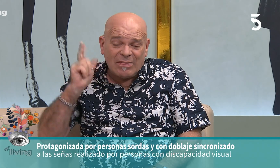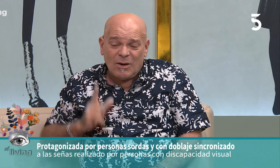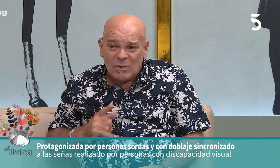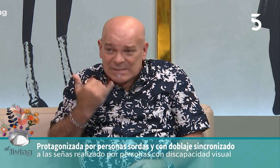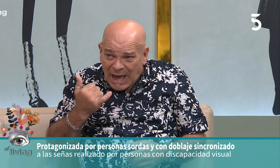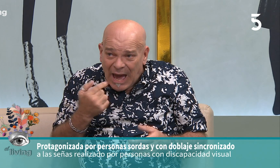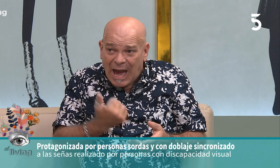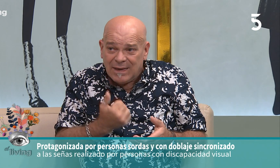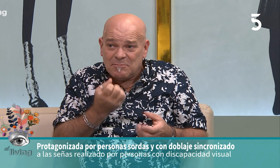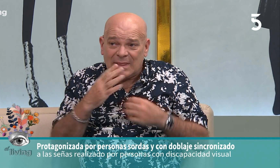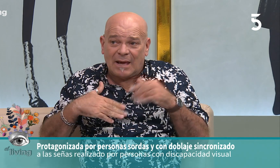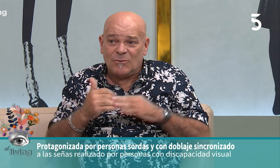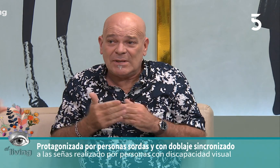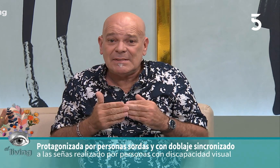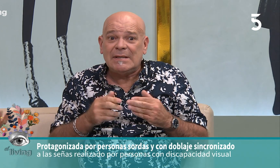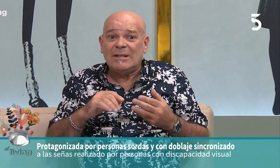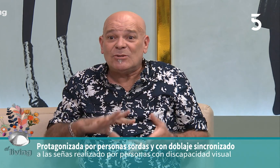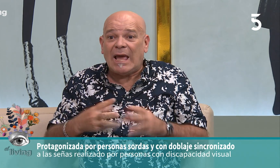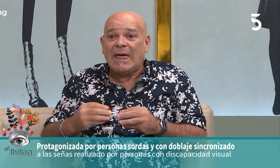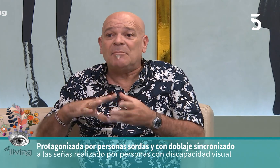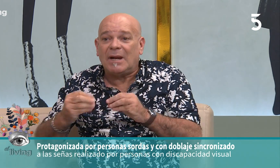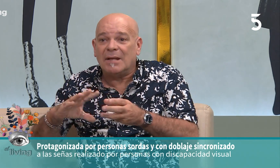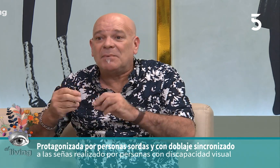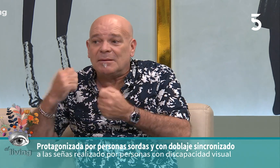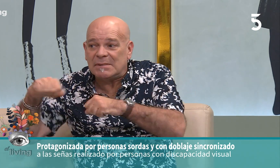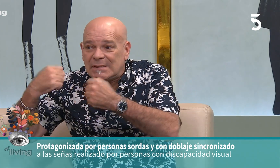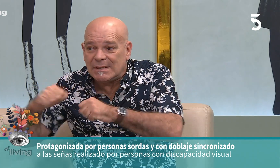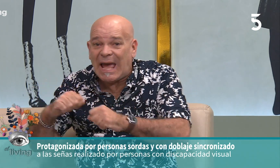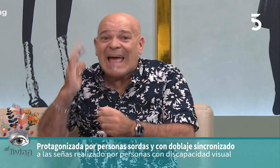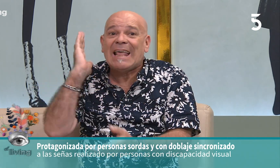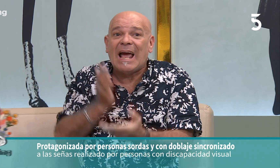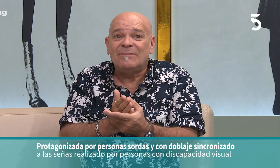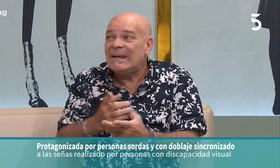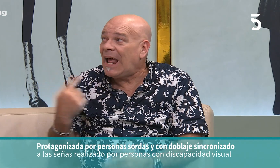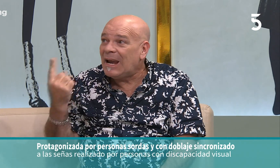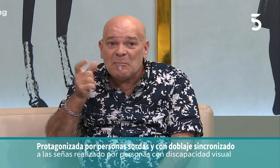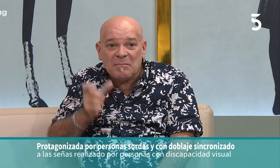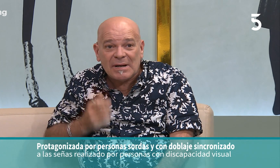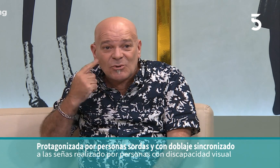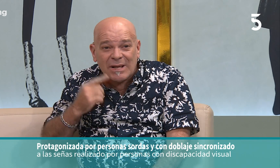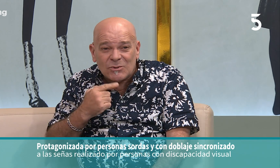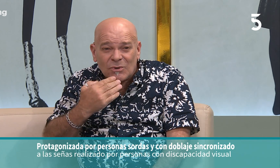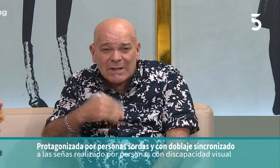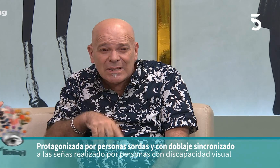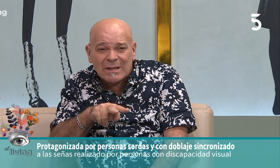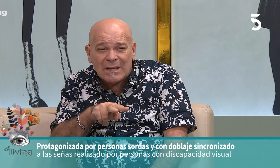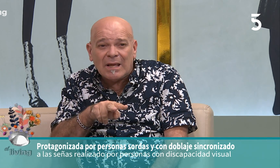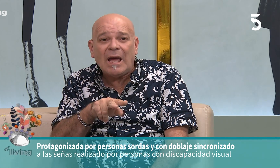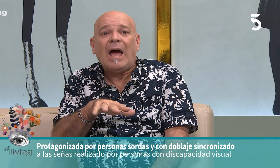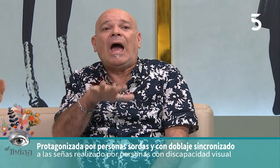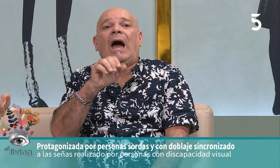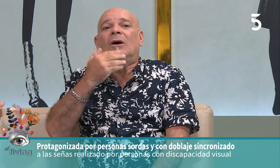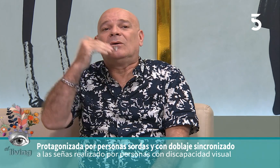del español es muy diferente, y en las escrituras de Florencio Sánchez tiene